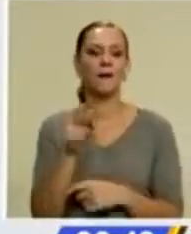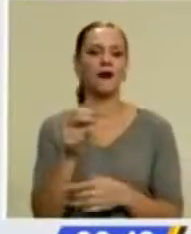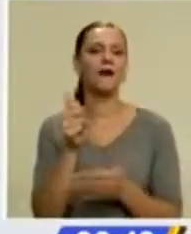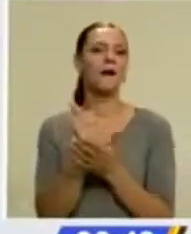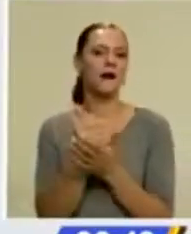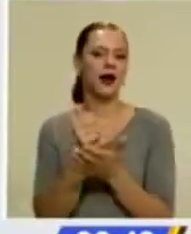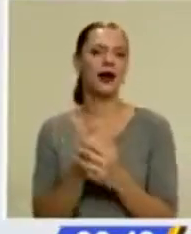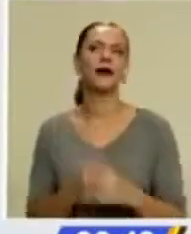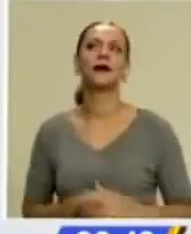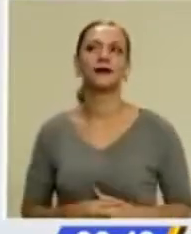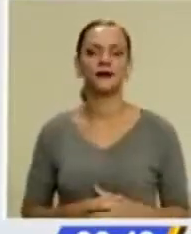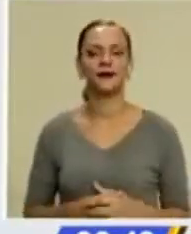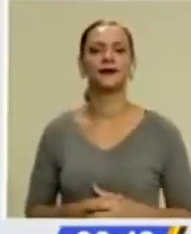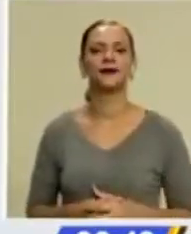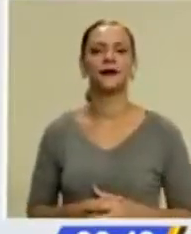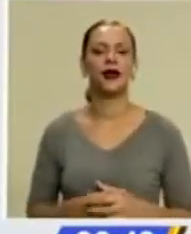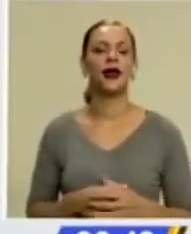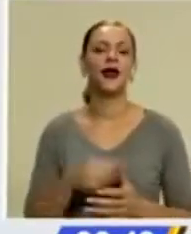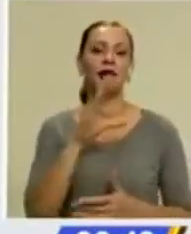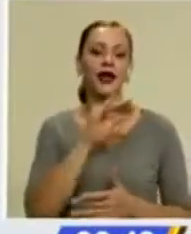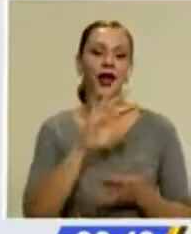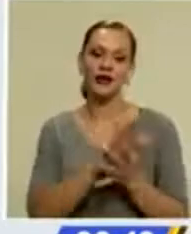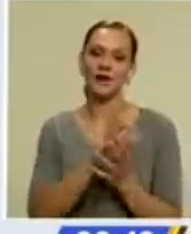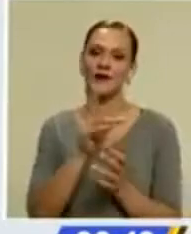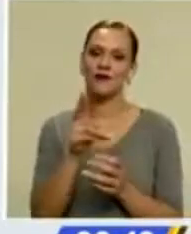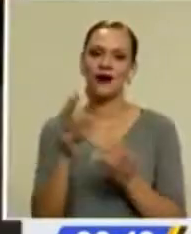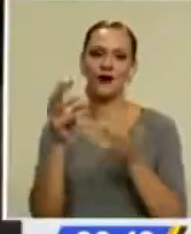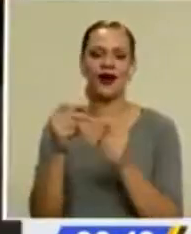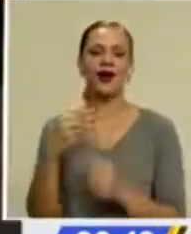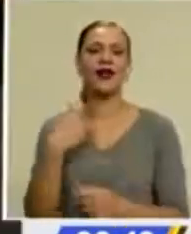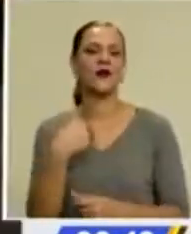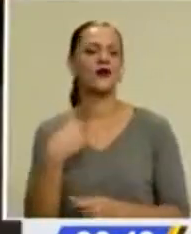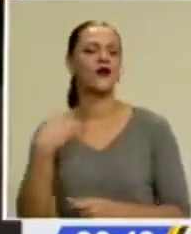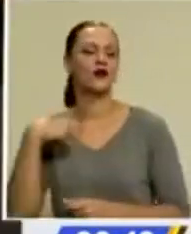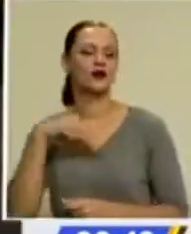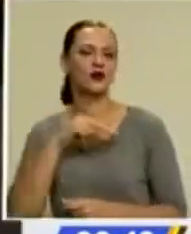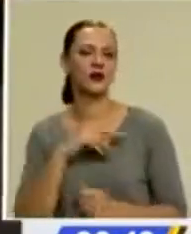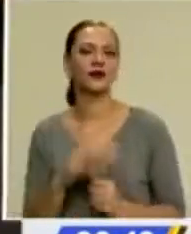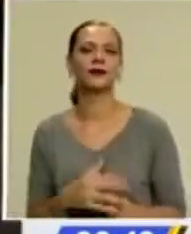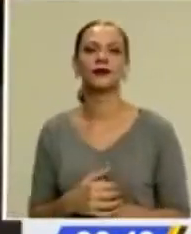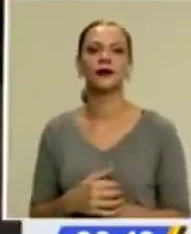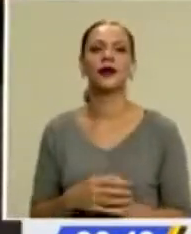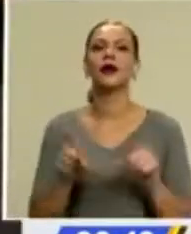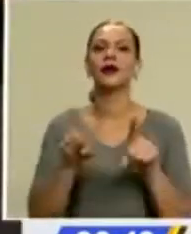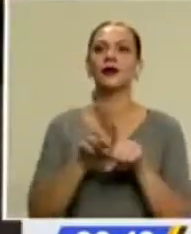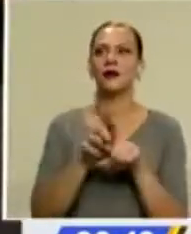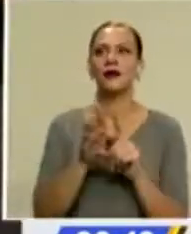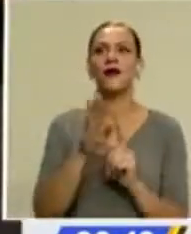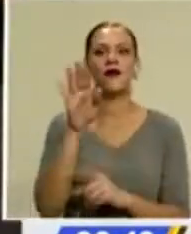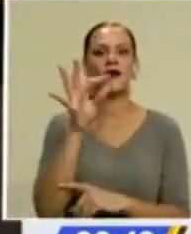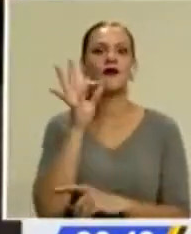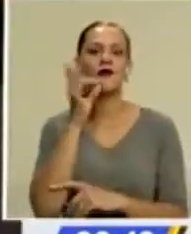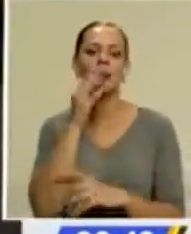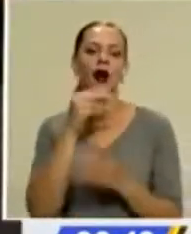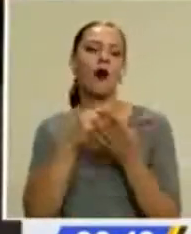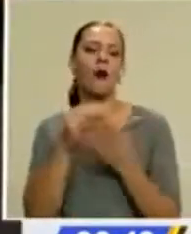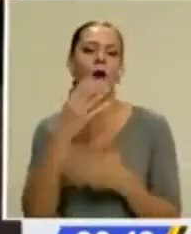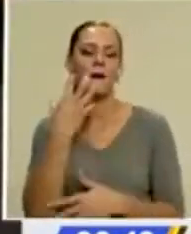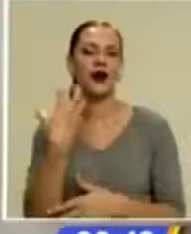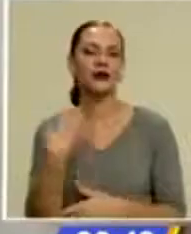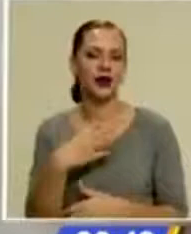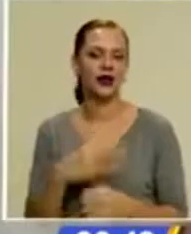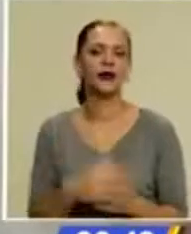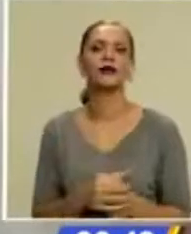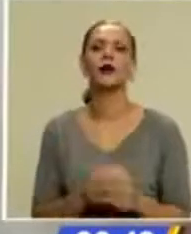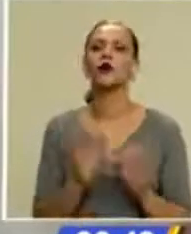marca. Tortillas con la misma marca de harina que teníamos nosotros, ajá. También ya fueron a la feria a comprar manzanas, ¿ven?